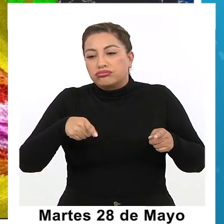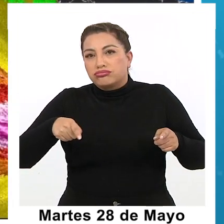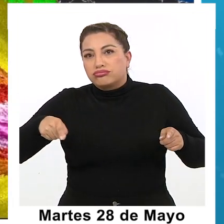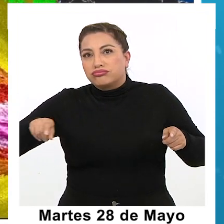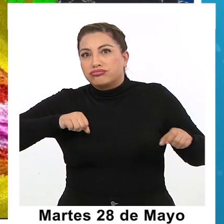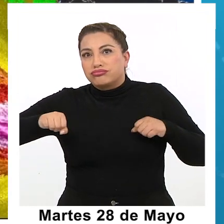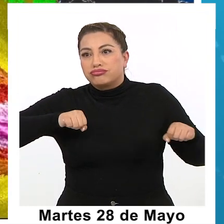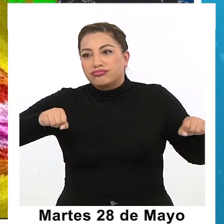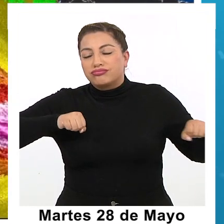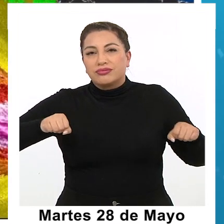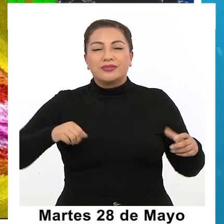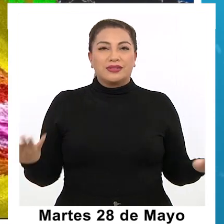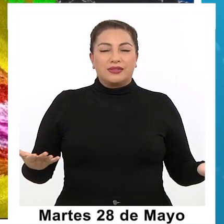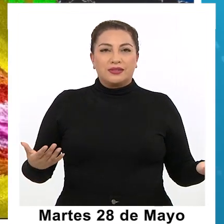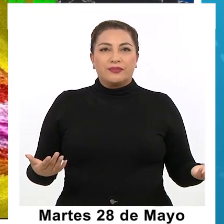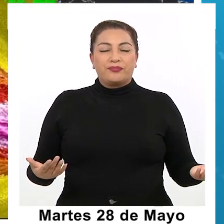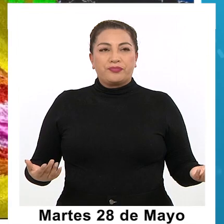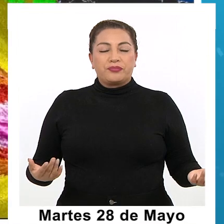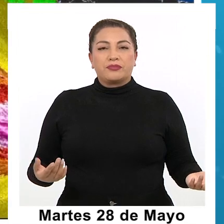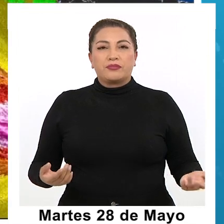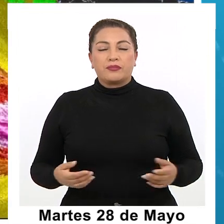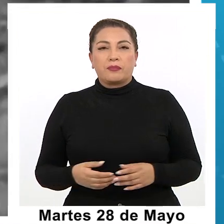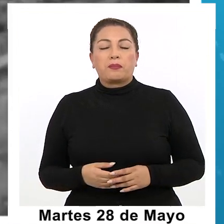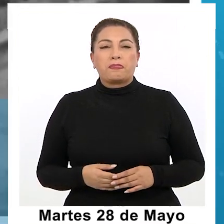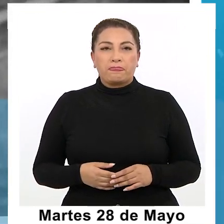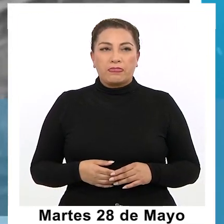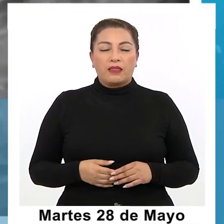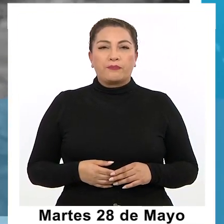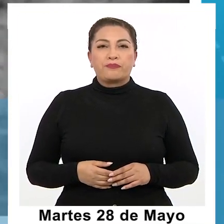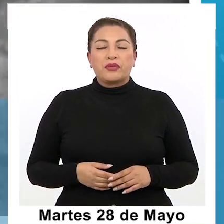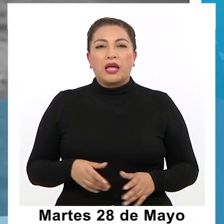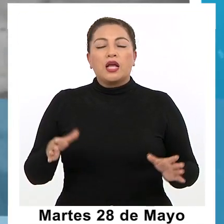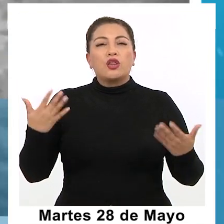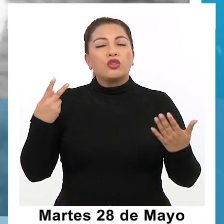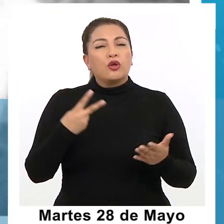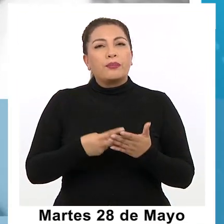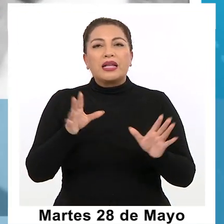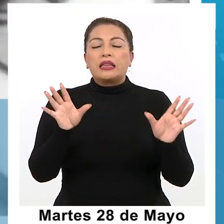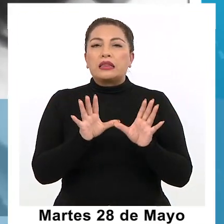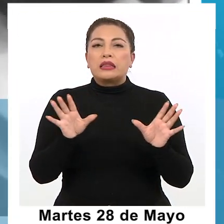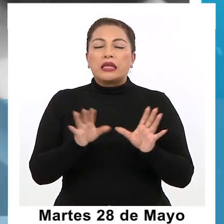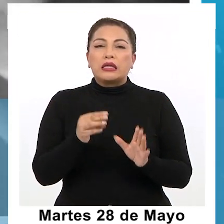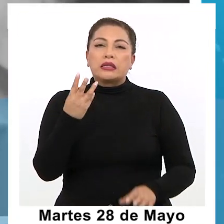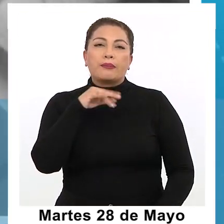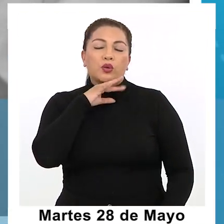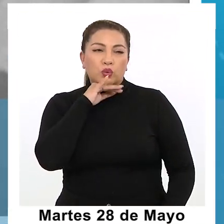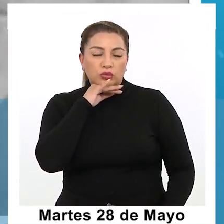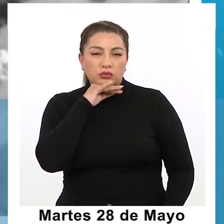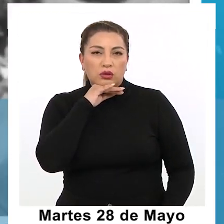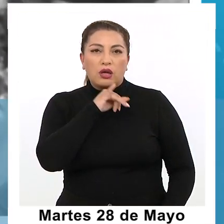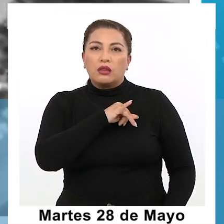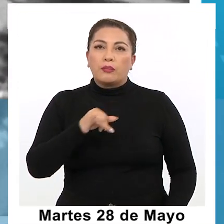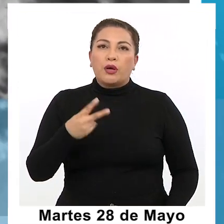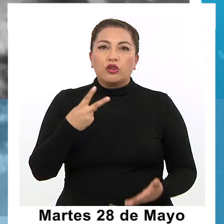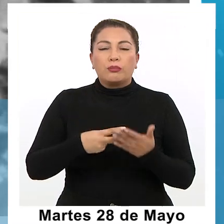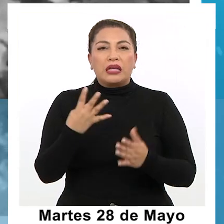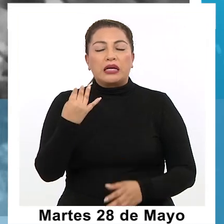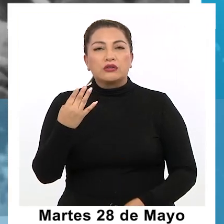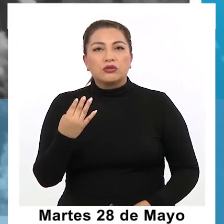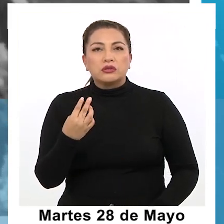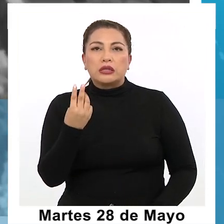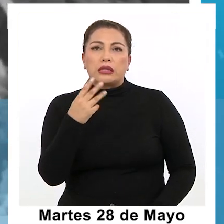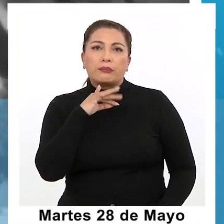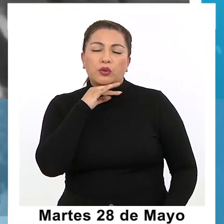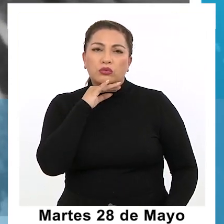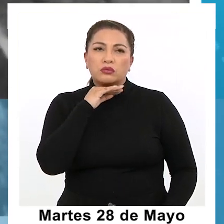recuerdan el terremoto del 2010 duró 3 minutos y algo. En el 2014 en Tarapacá entiendo que fueron 2 minutos y algo, el más grande. Imagínense